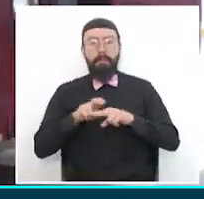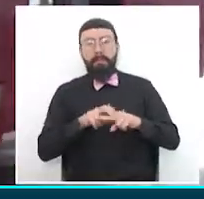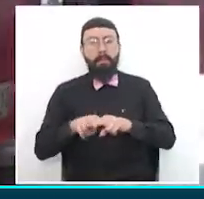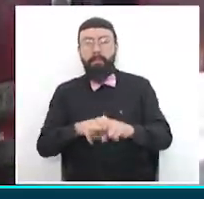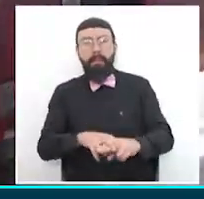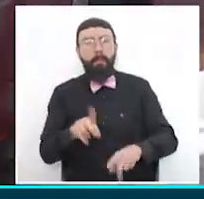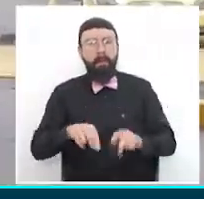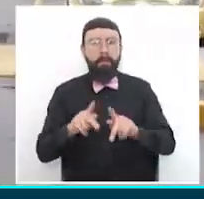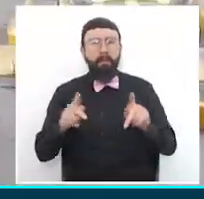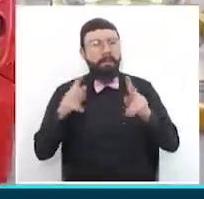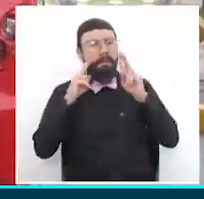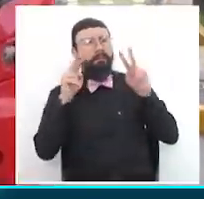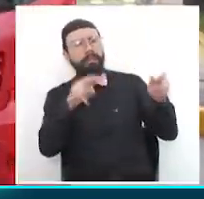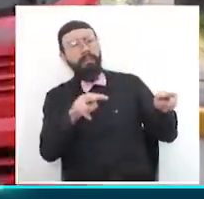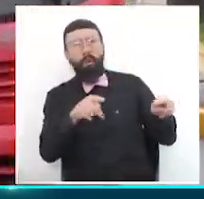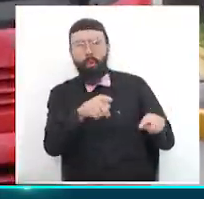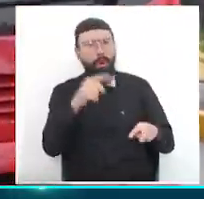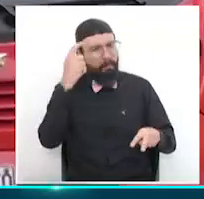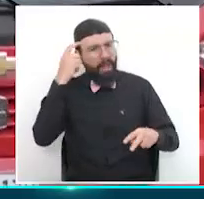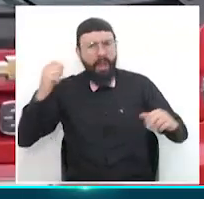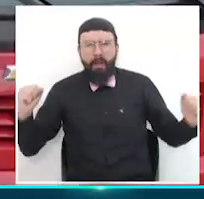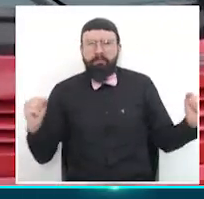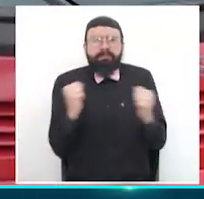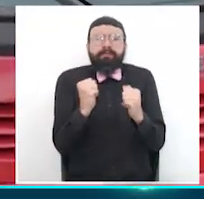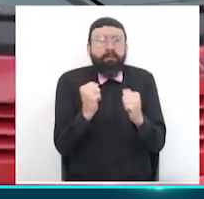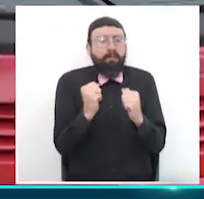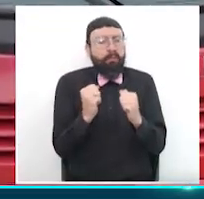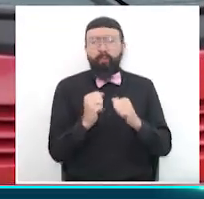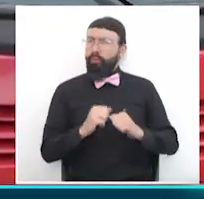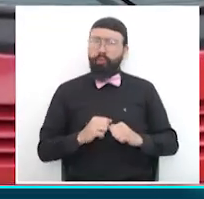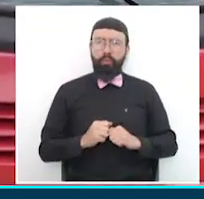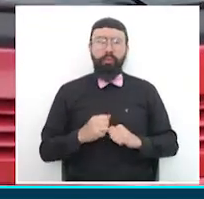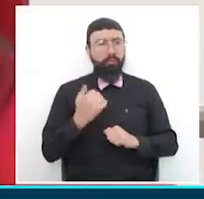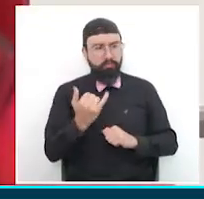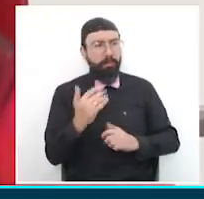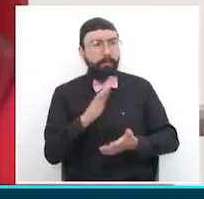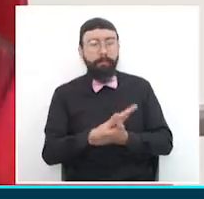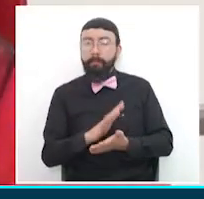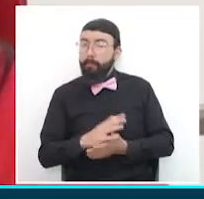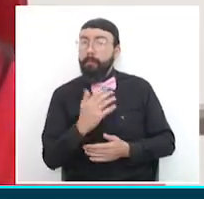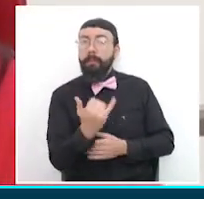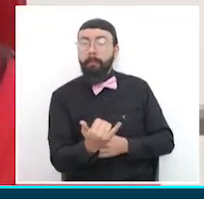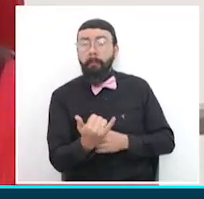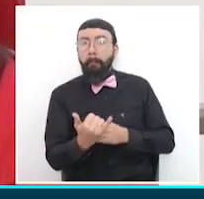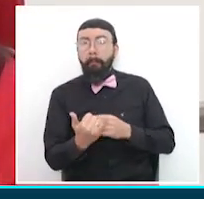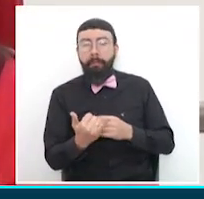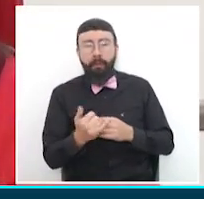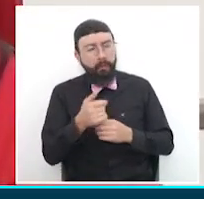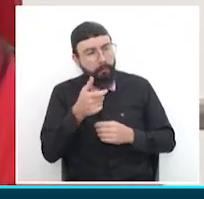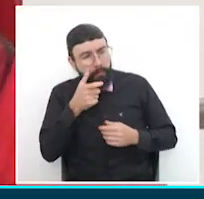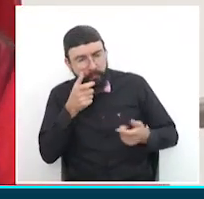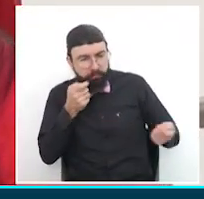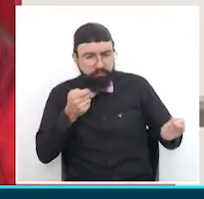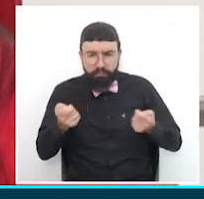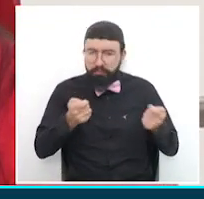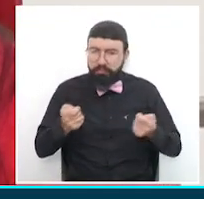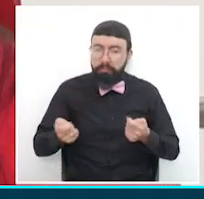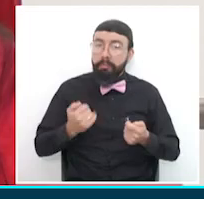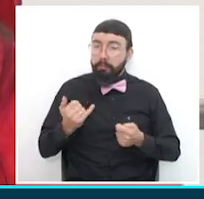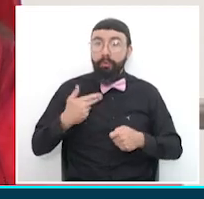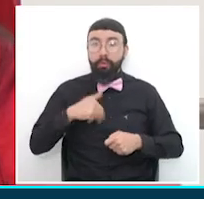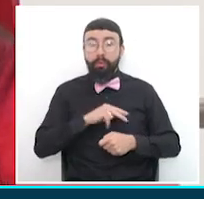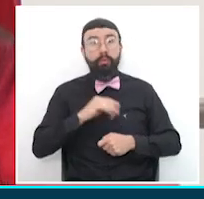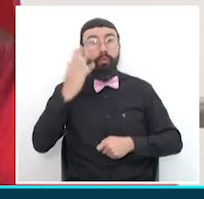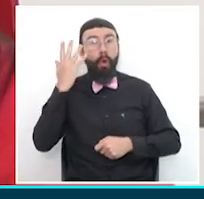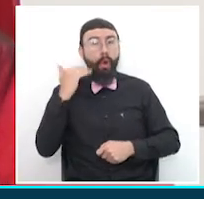percepción visual creen que el bus va completamente lleno. No, realmente dentro de las mediciones de demanda que nosotros hacemos a